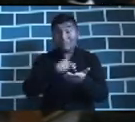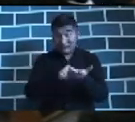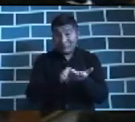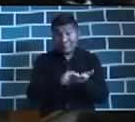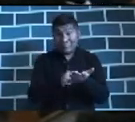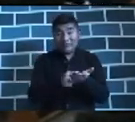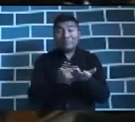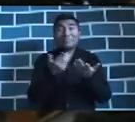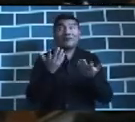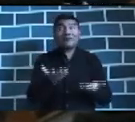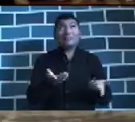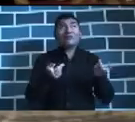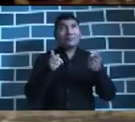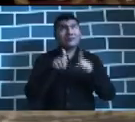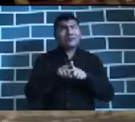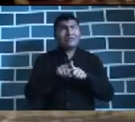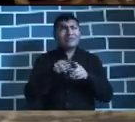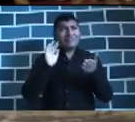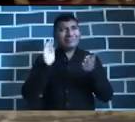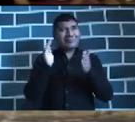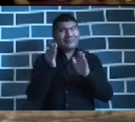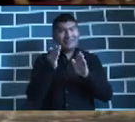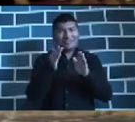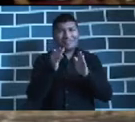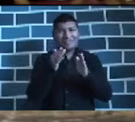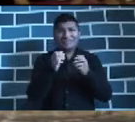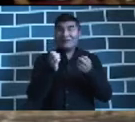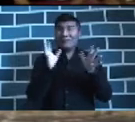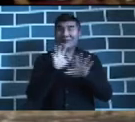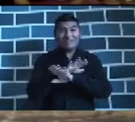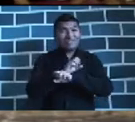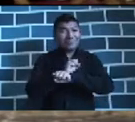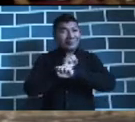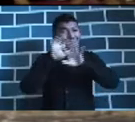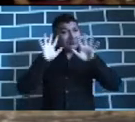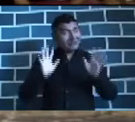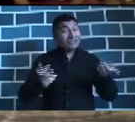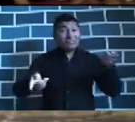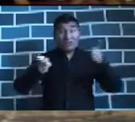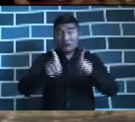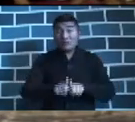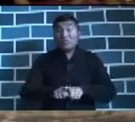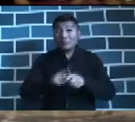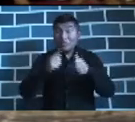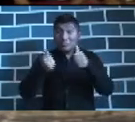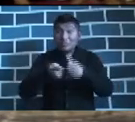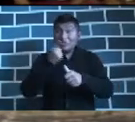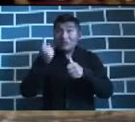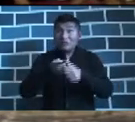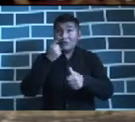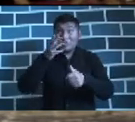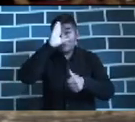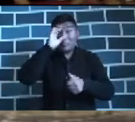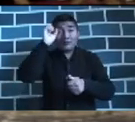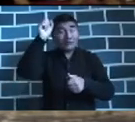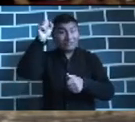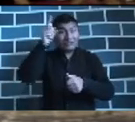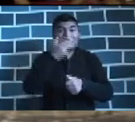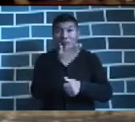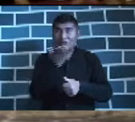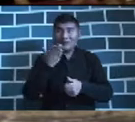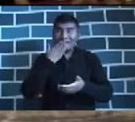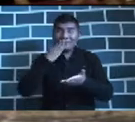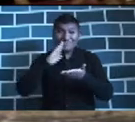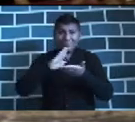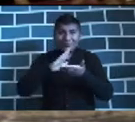sucede me parece bastante evidente cuando ponemos lo primero cosas malas